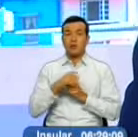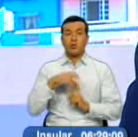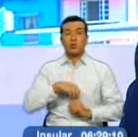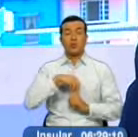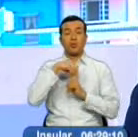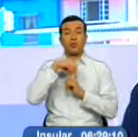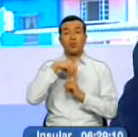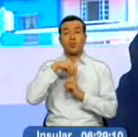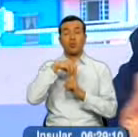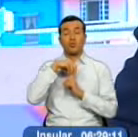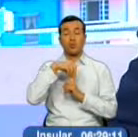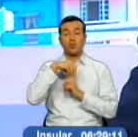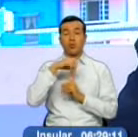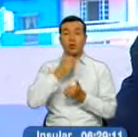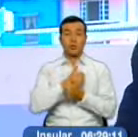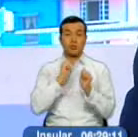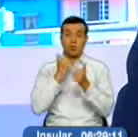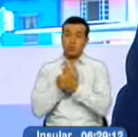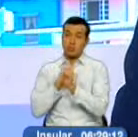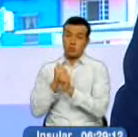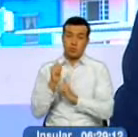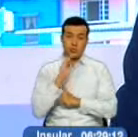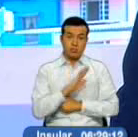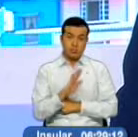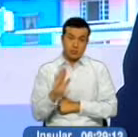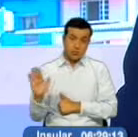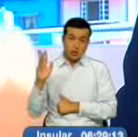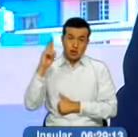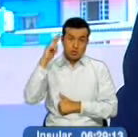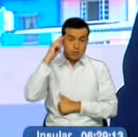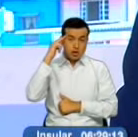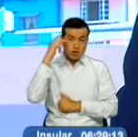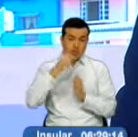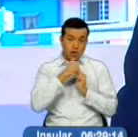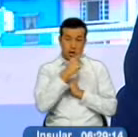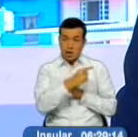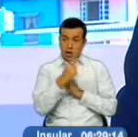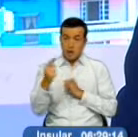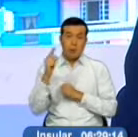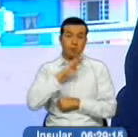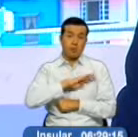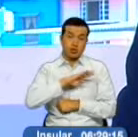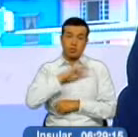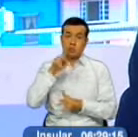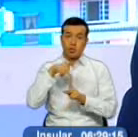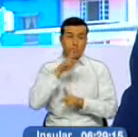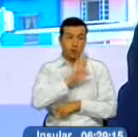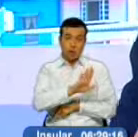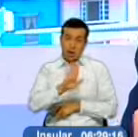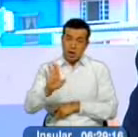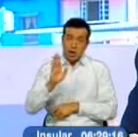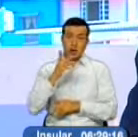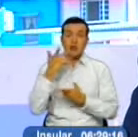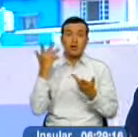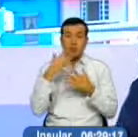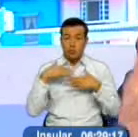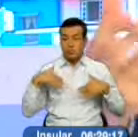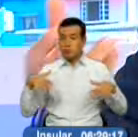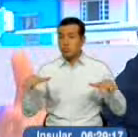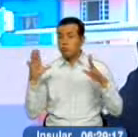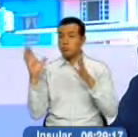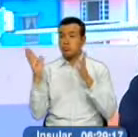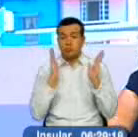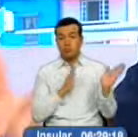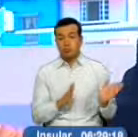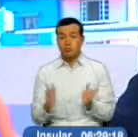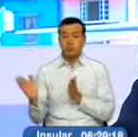prioridades y pasa por la autonomía, digamos, lógica que deben tener los gobiernos autónomos descentralizados en términos de la ubicación de sus obras